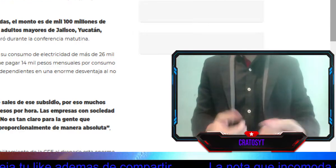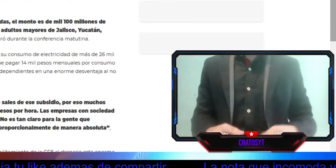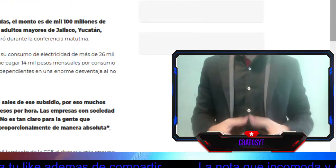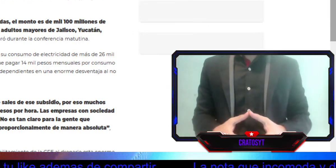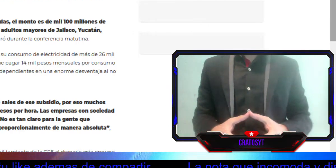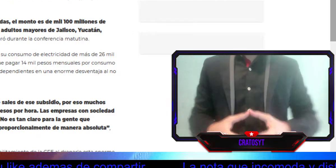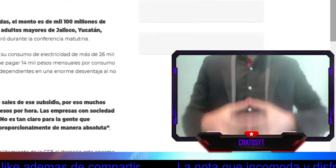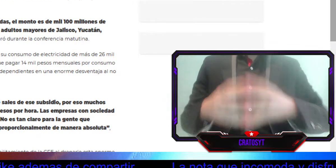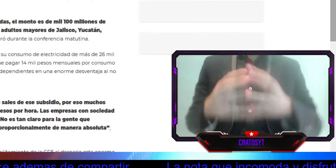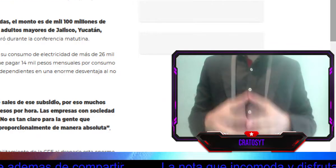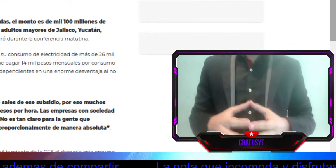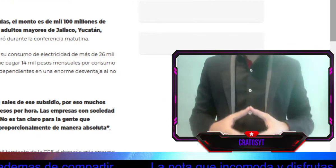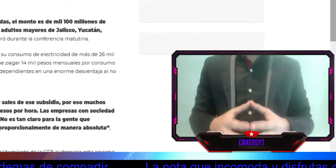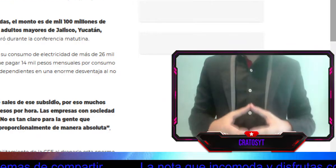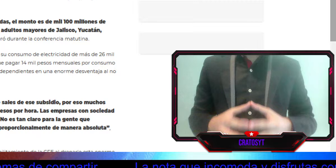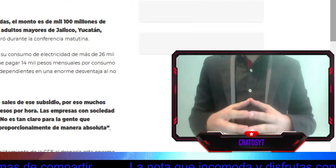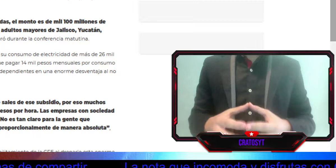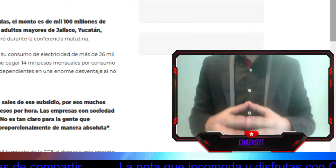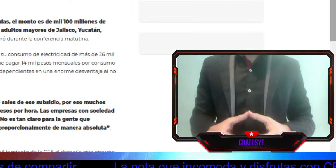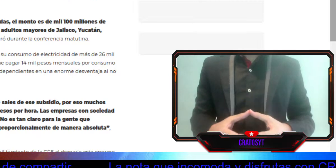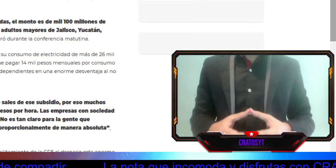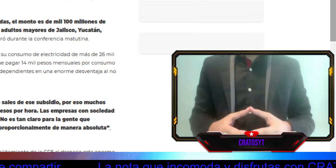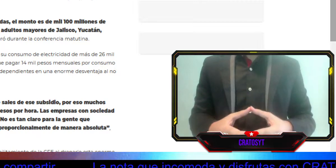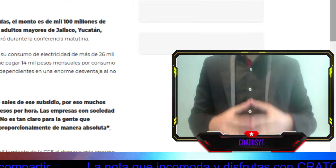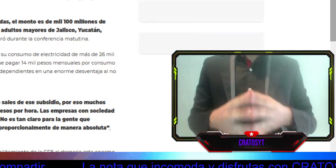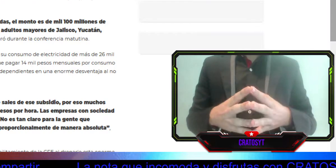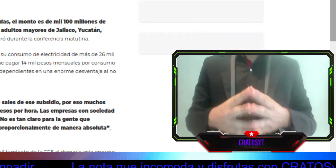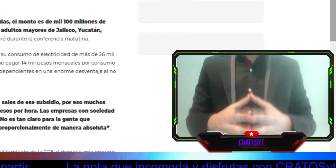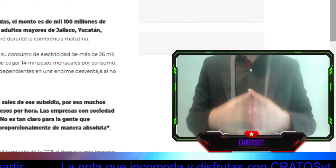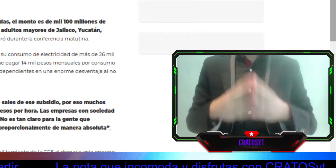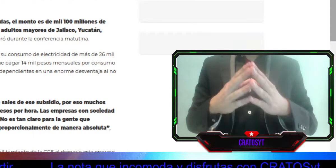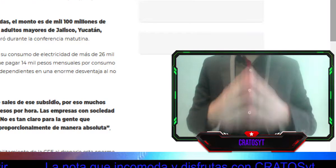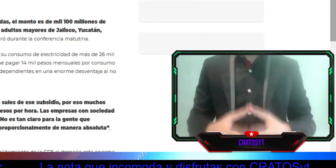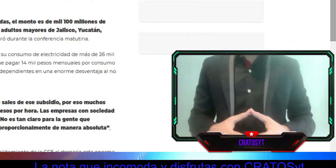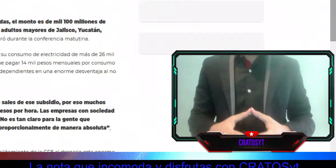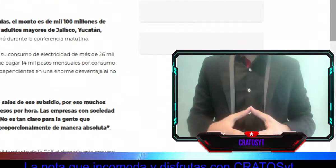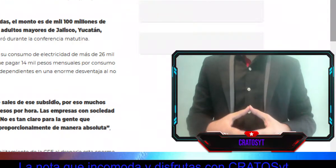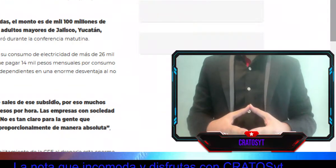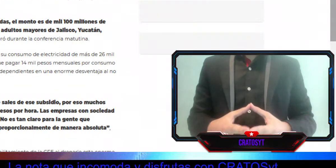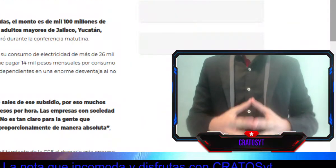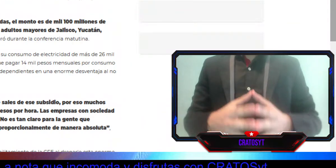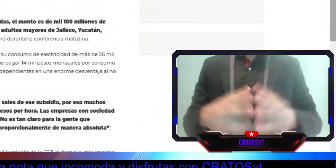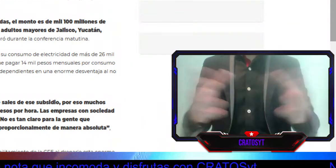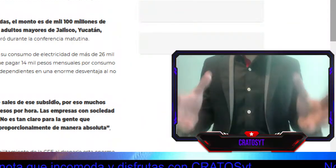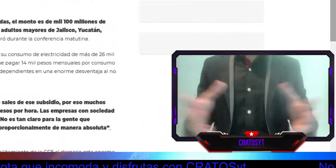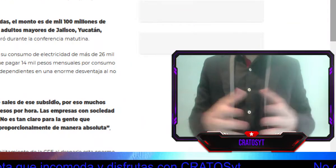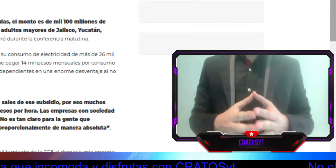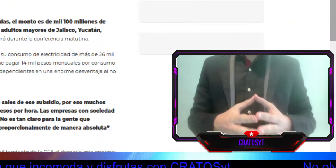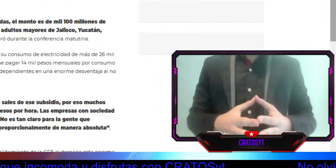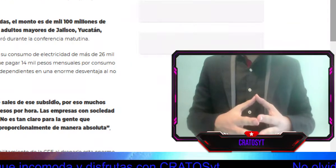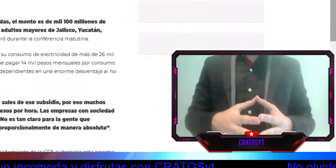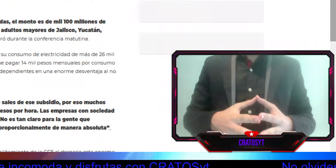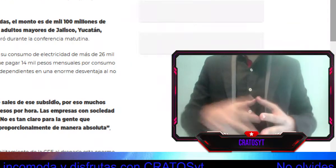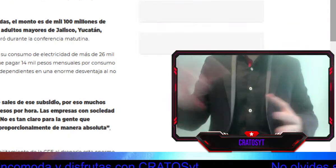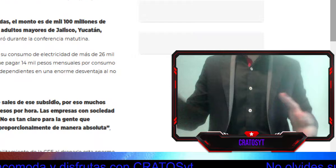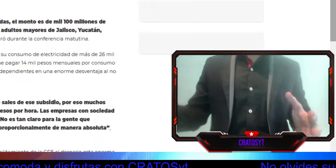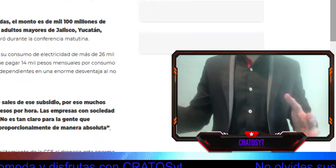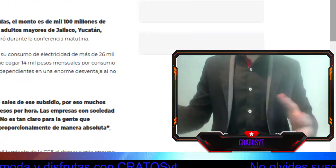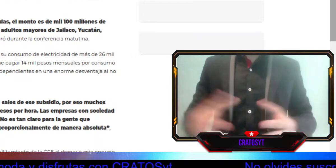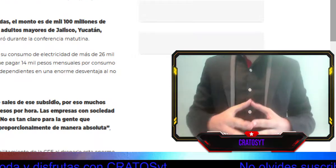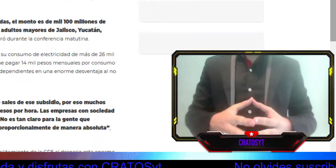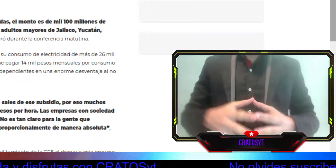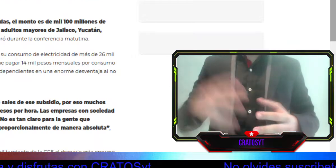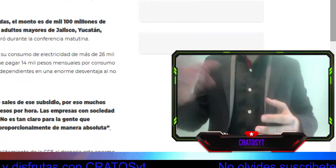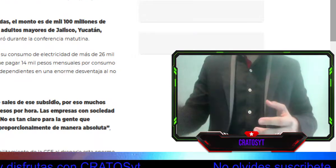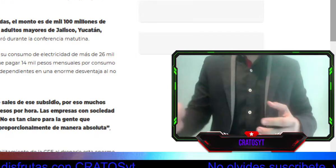hechos. Y es que, a ver, 1,100 millones de pesos es una cantidad absurda de dinero que se está yendo al privado, o